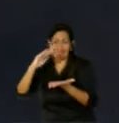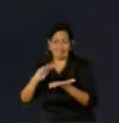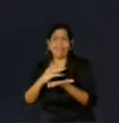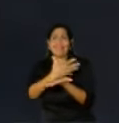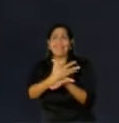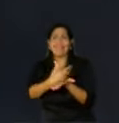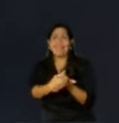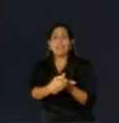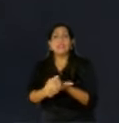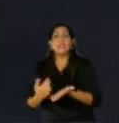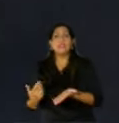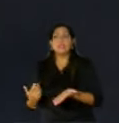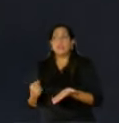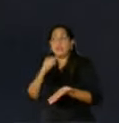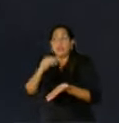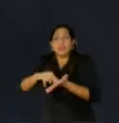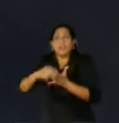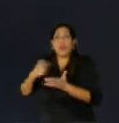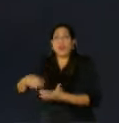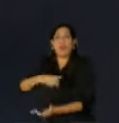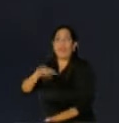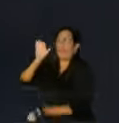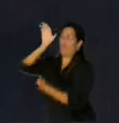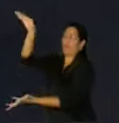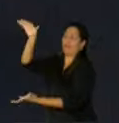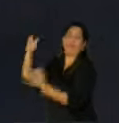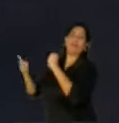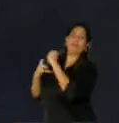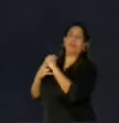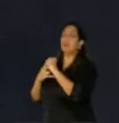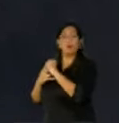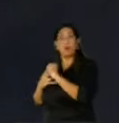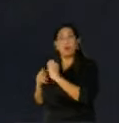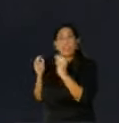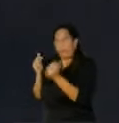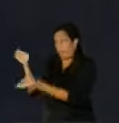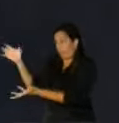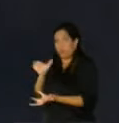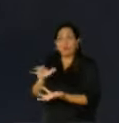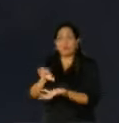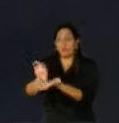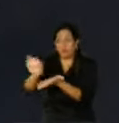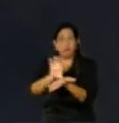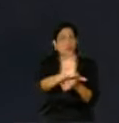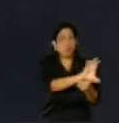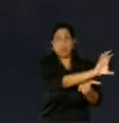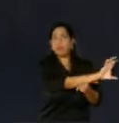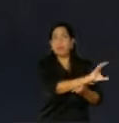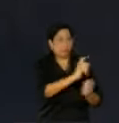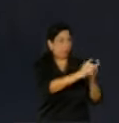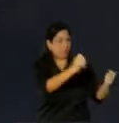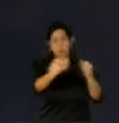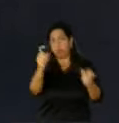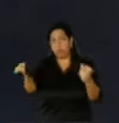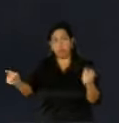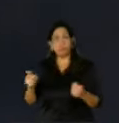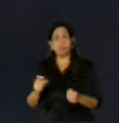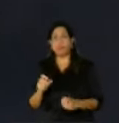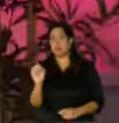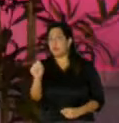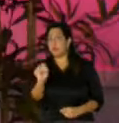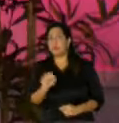está llegando equipo de sobremanera, pero lo que se recibe en Puerto Rico se distribuye a través del Departamento de Salud, el COE, a los distintos hospitales.